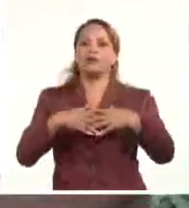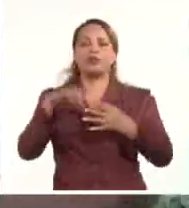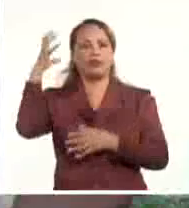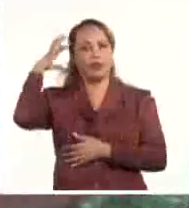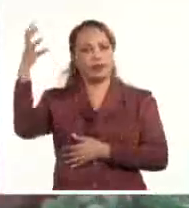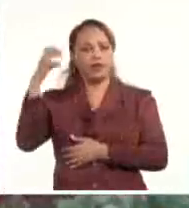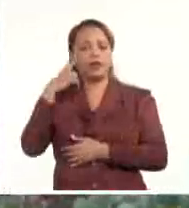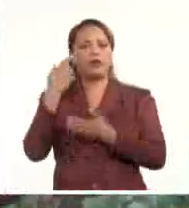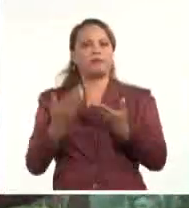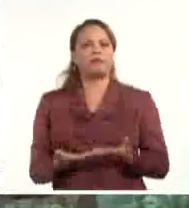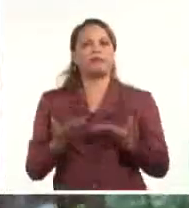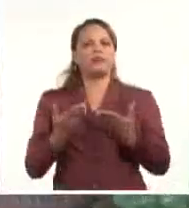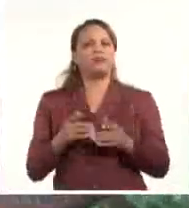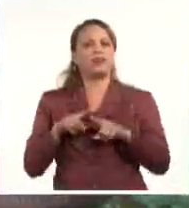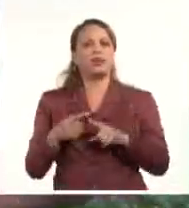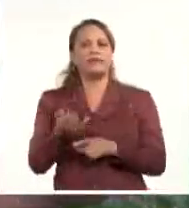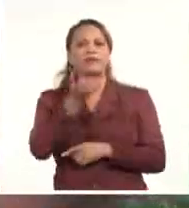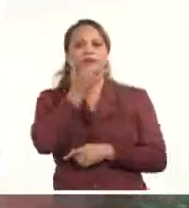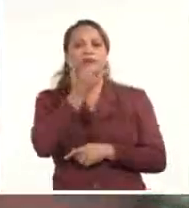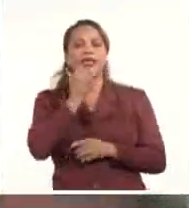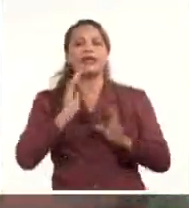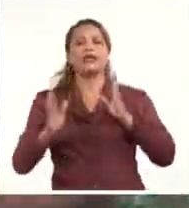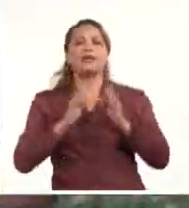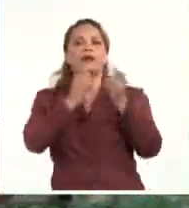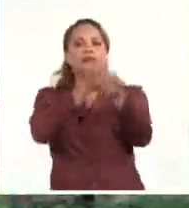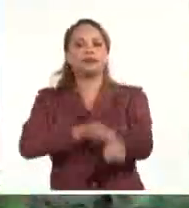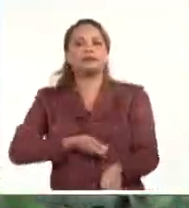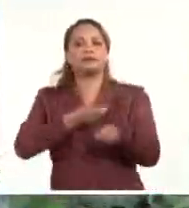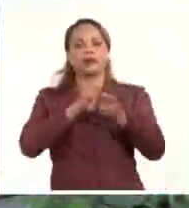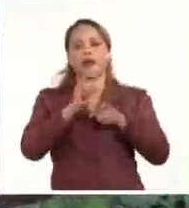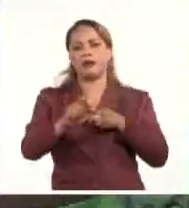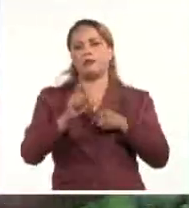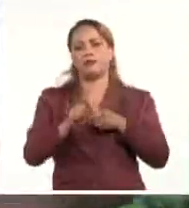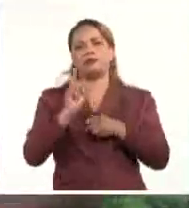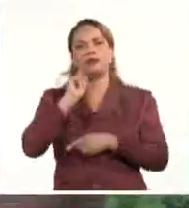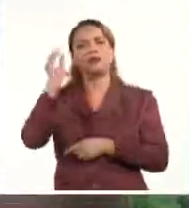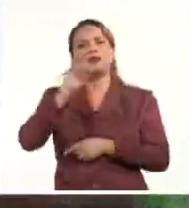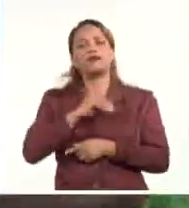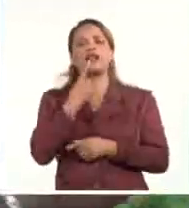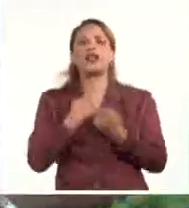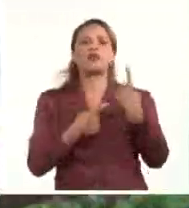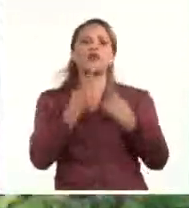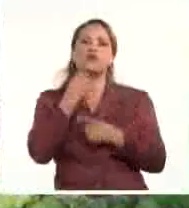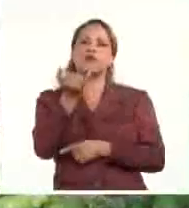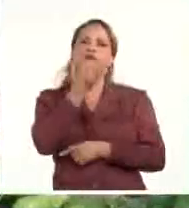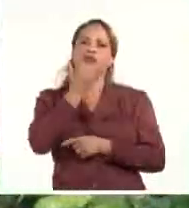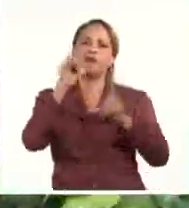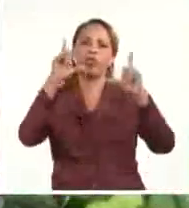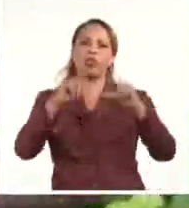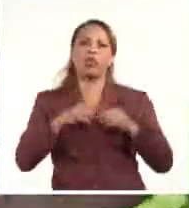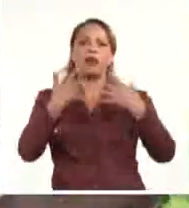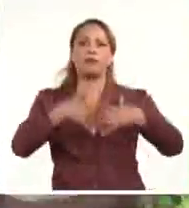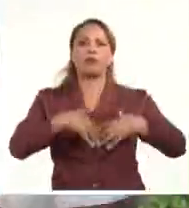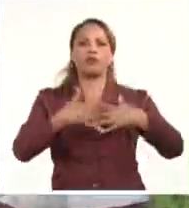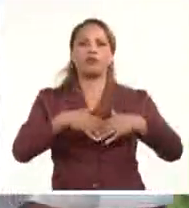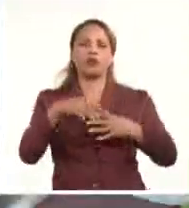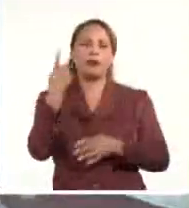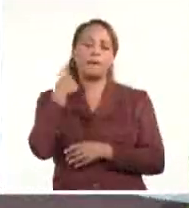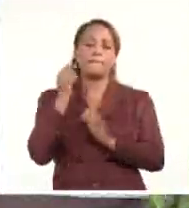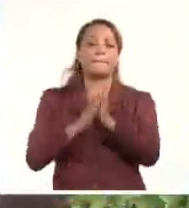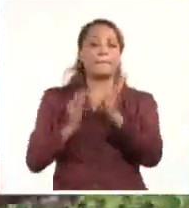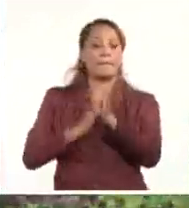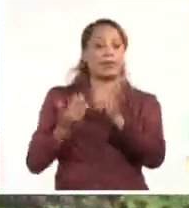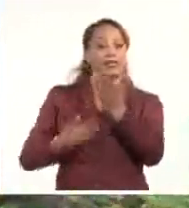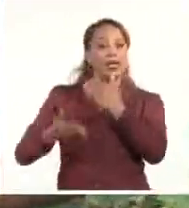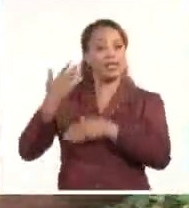peso fundamental recae en el sector cooperativo y campesino. Para conocer algunas de las causas del decrecimiento productivo en los últimos meses,